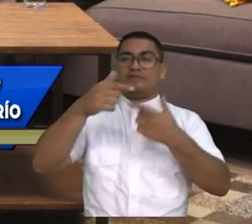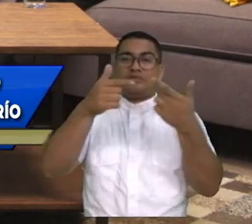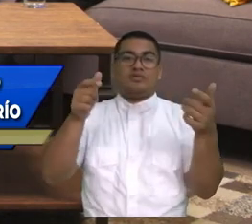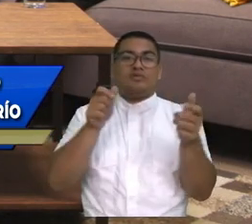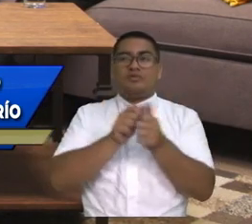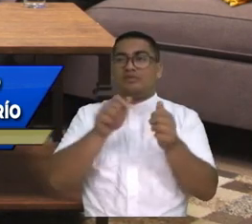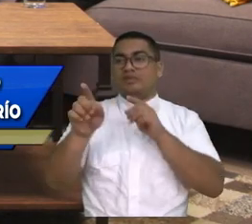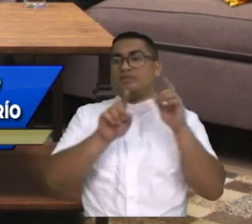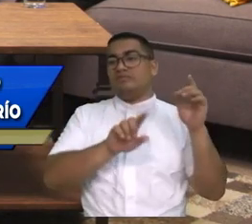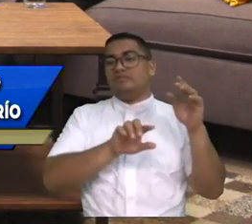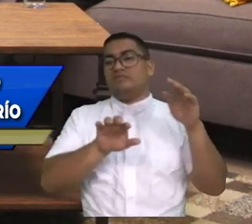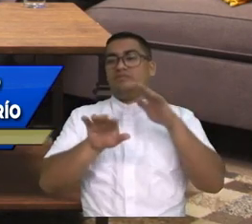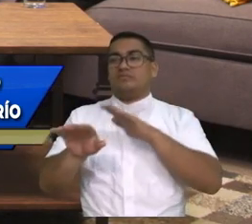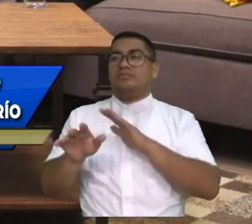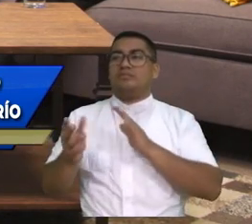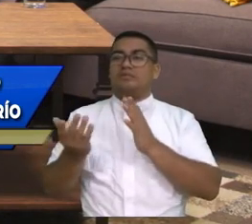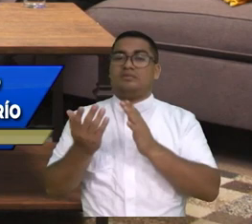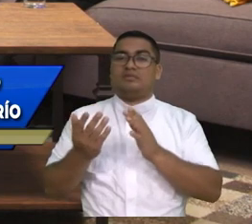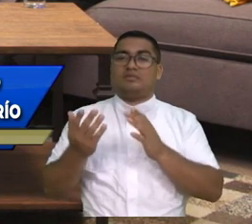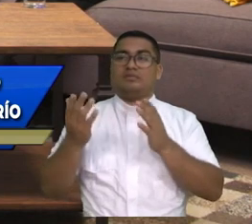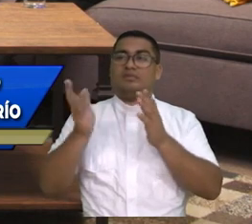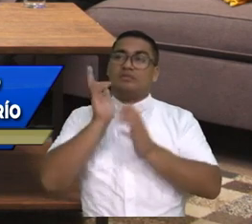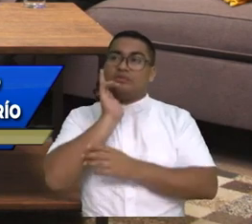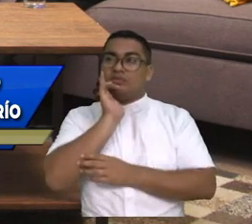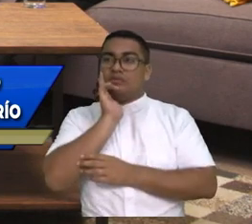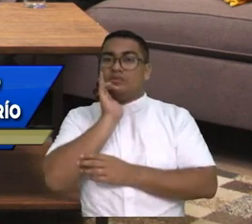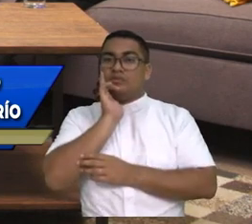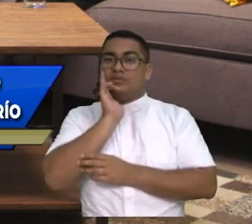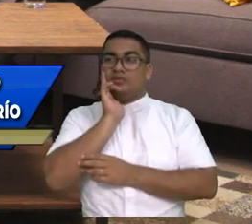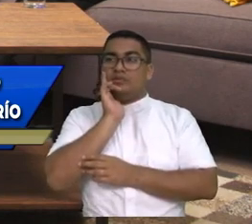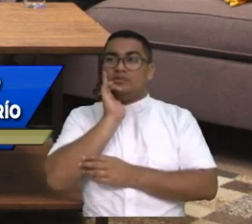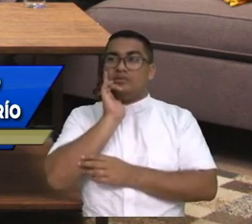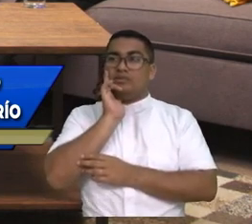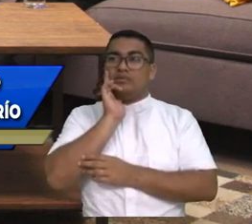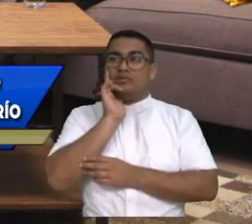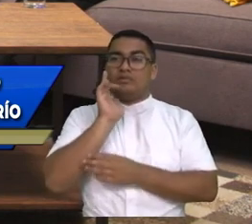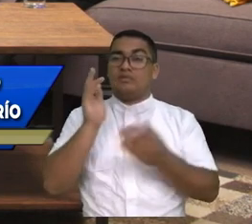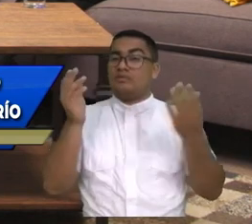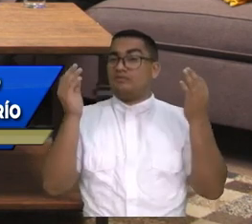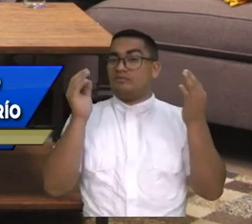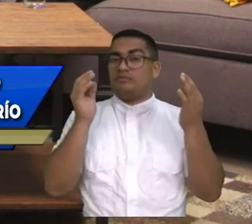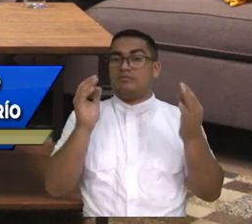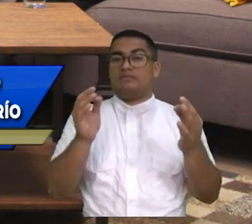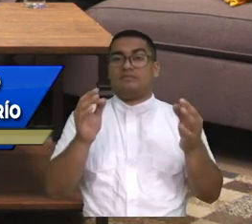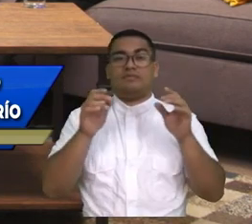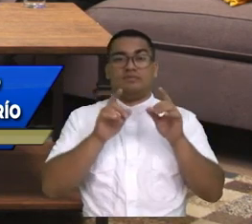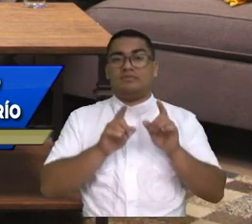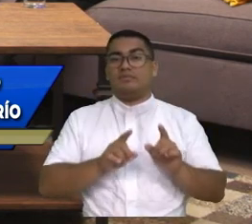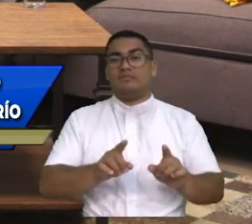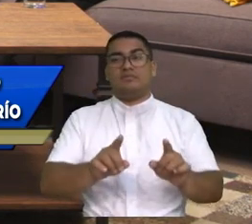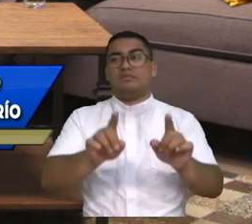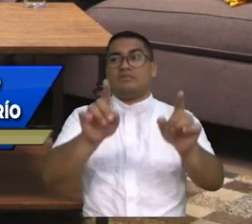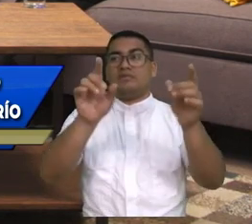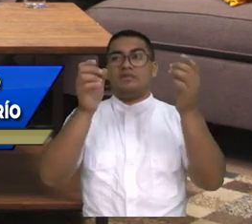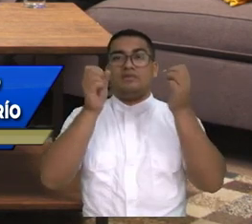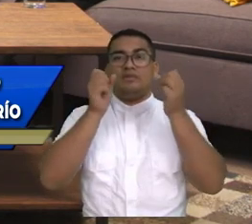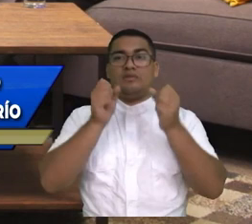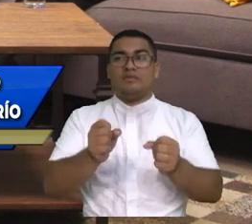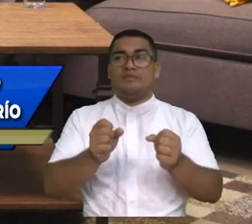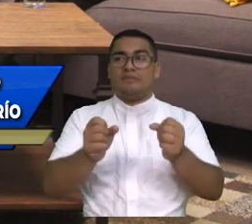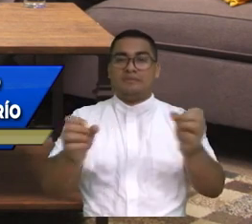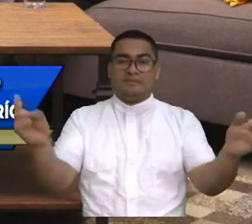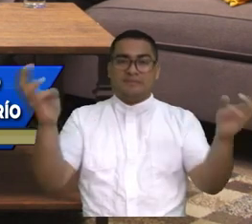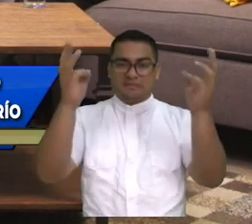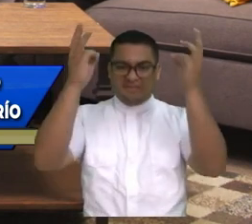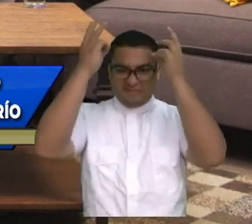El entierro de Rubén Darío ha sido, como te dije anteriormente, un entierro digno definitivamente de un príncipe, pero no